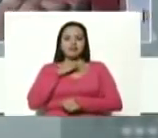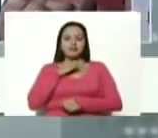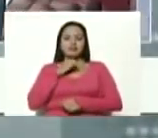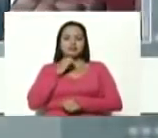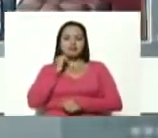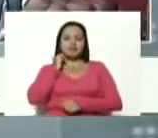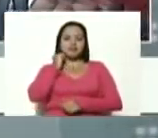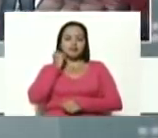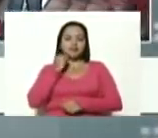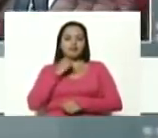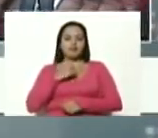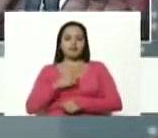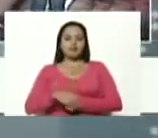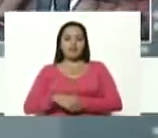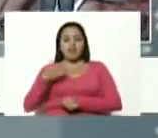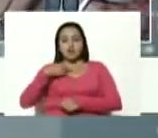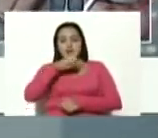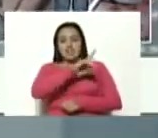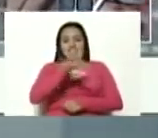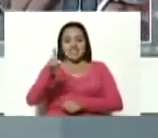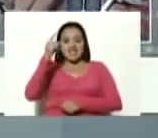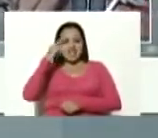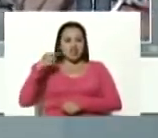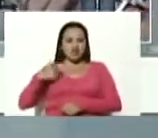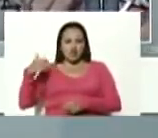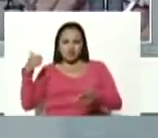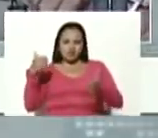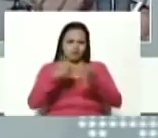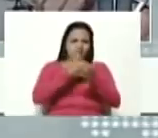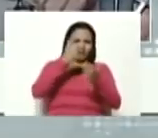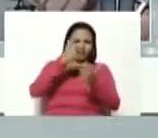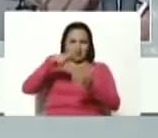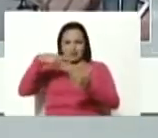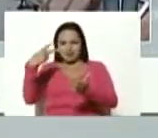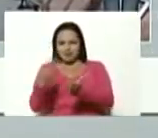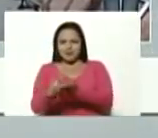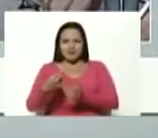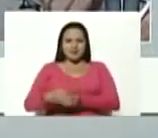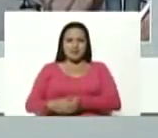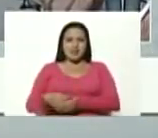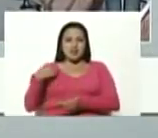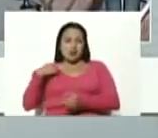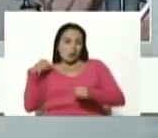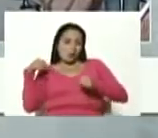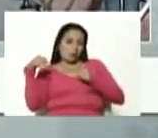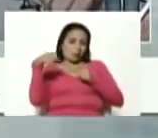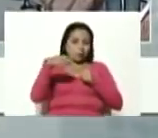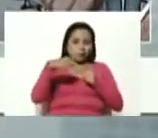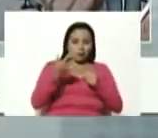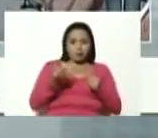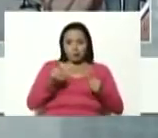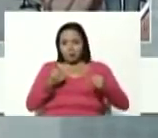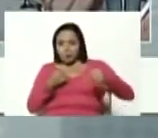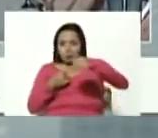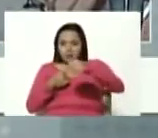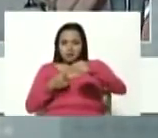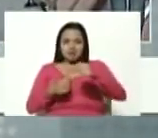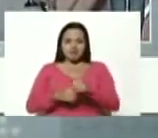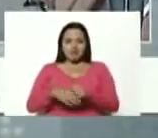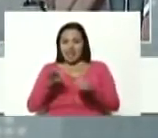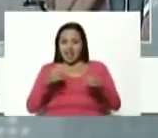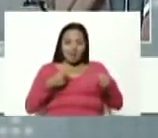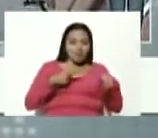calle, 15 días, ¡pum!, para el piso, compadre. Apenas lo toqué con la izquierda, ni siquiera tiré la